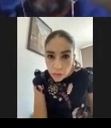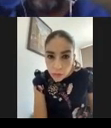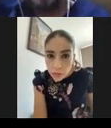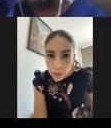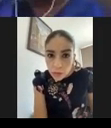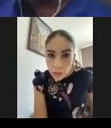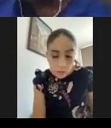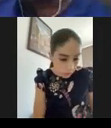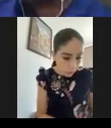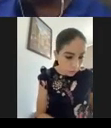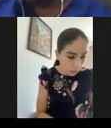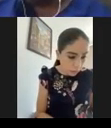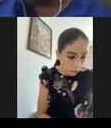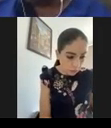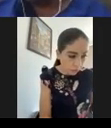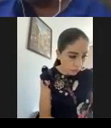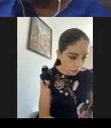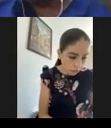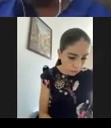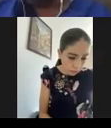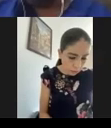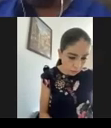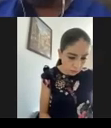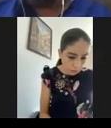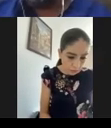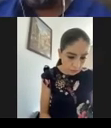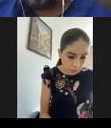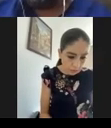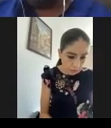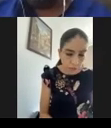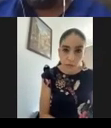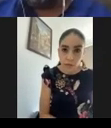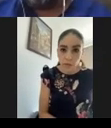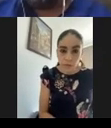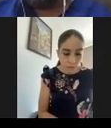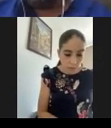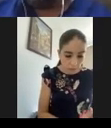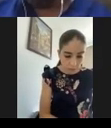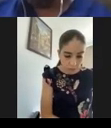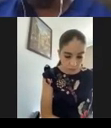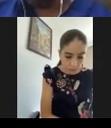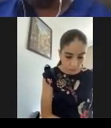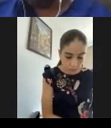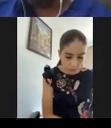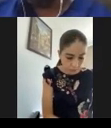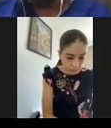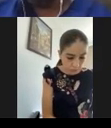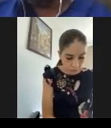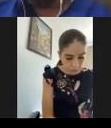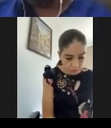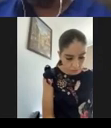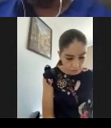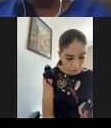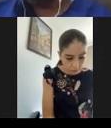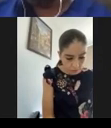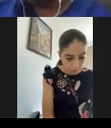sabemos, gracias a la aprobación de esta comisión, quedó prácticamente zanjada de un 16 de diciembre del